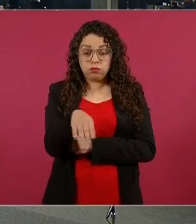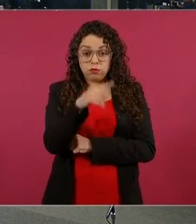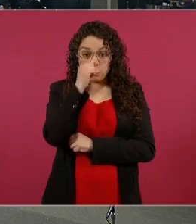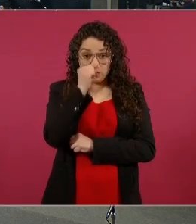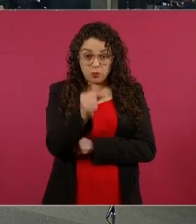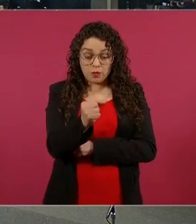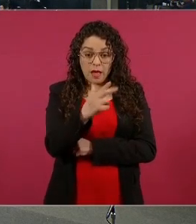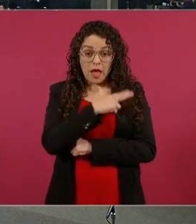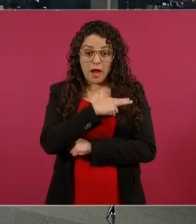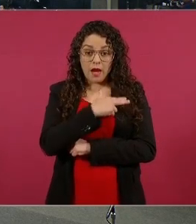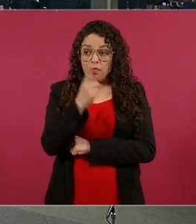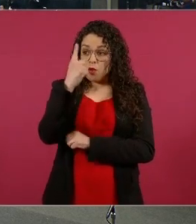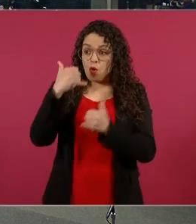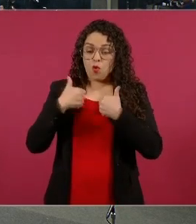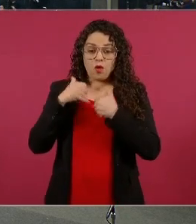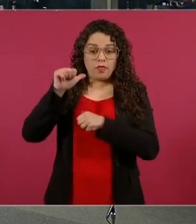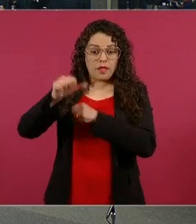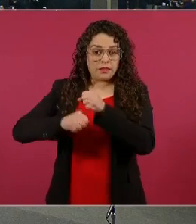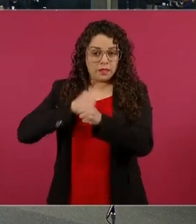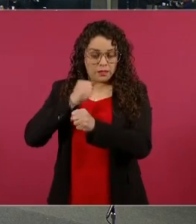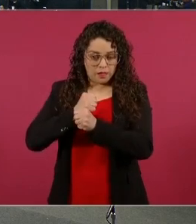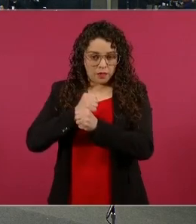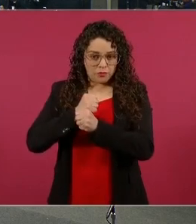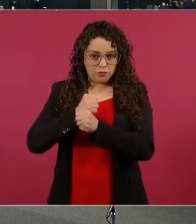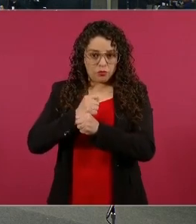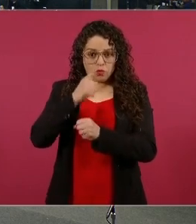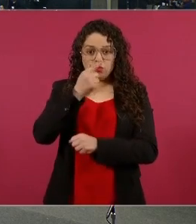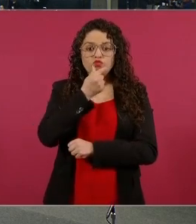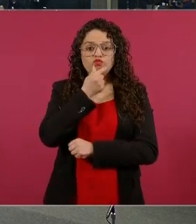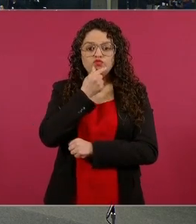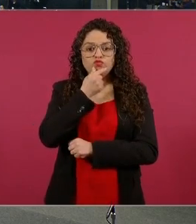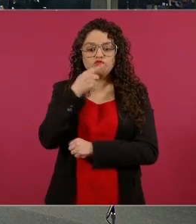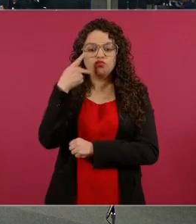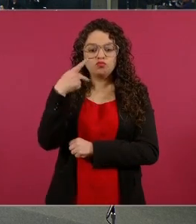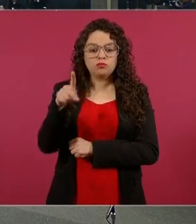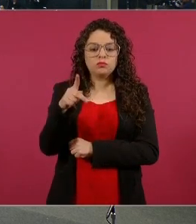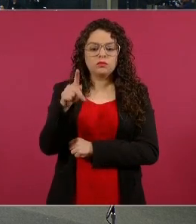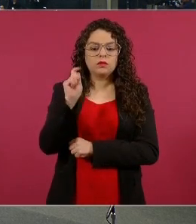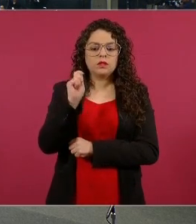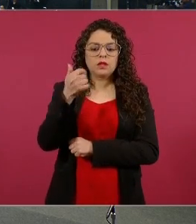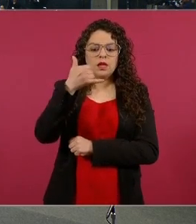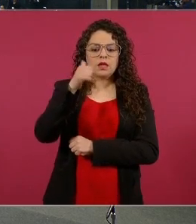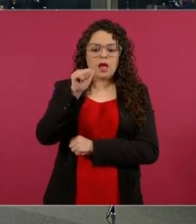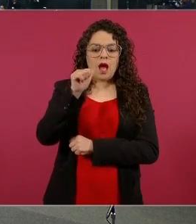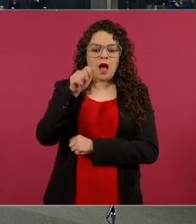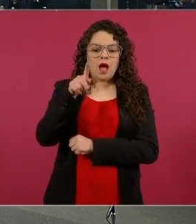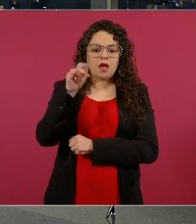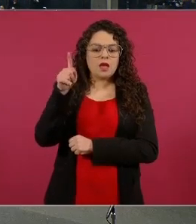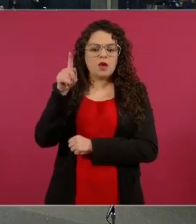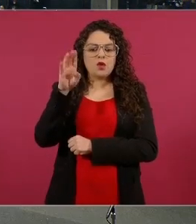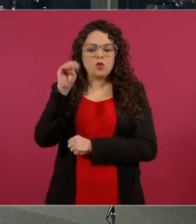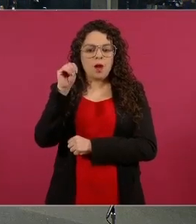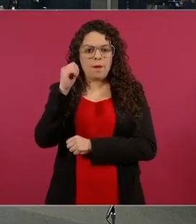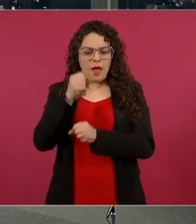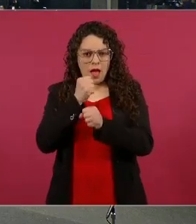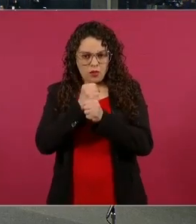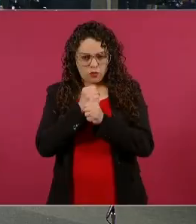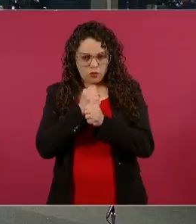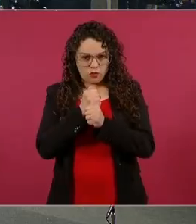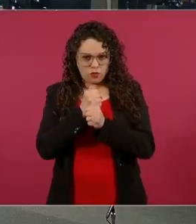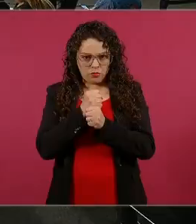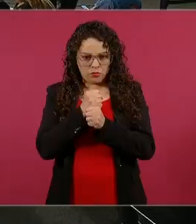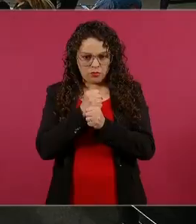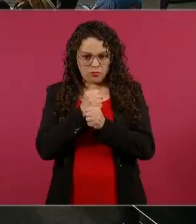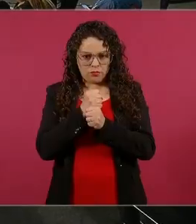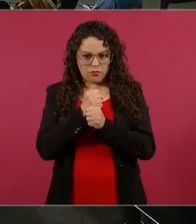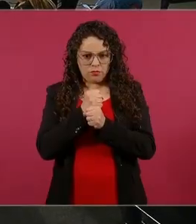adolescente de 16 y hay un niño Yi de de 9 años que